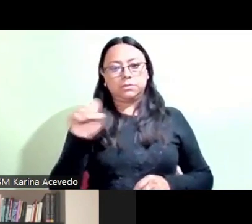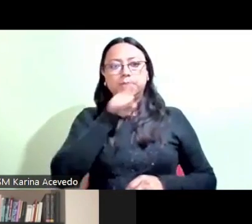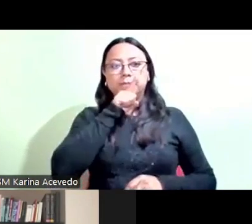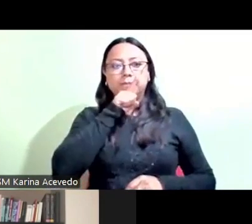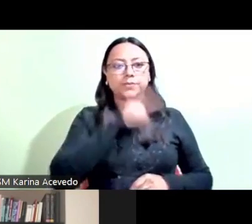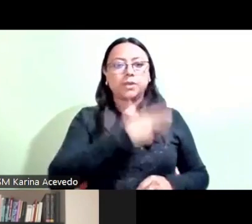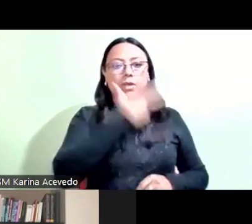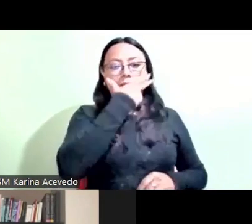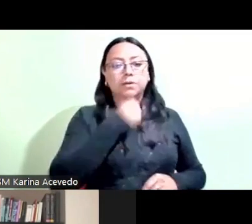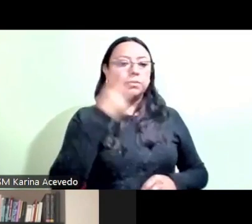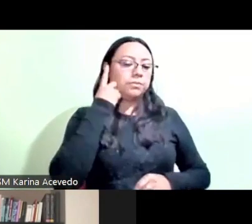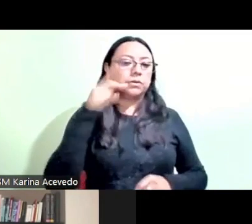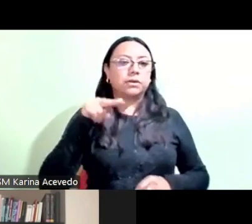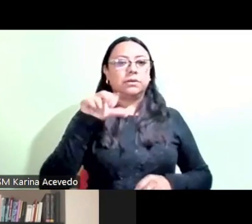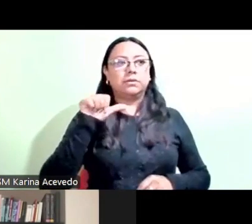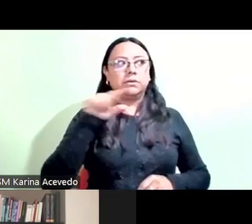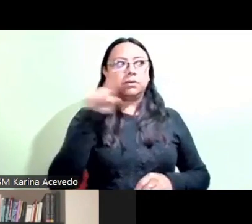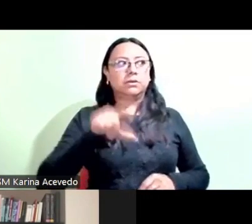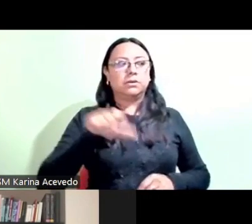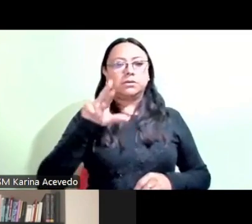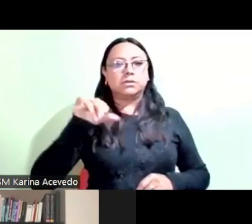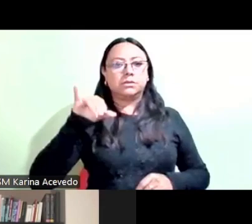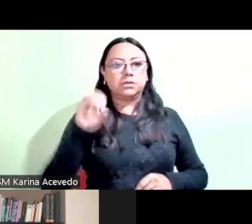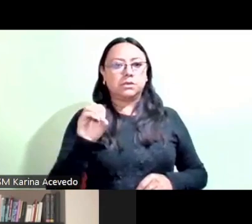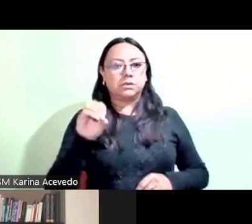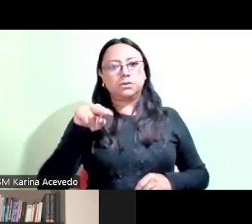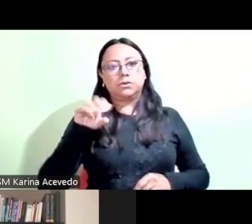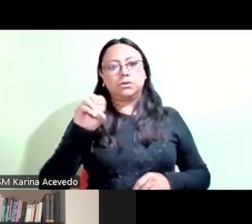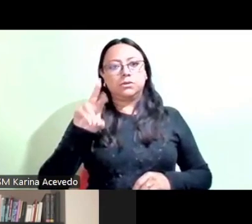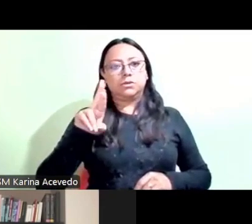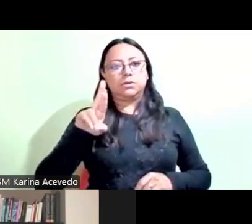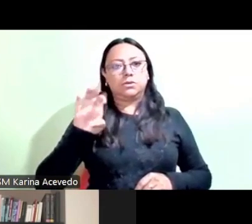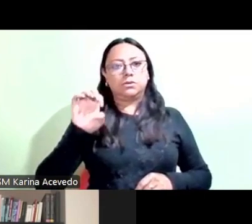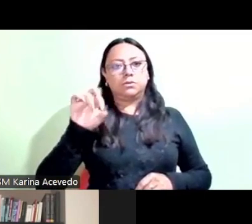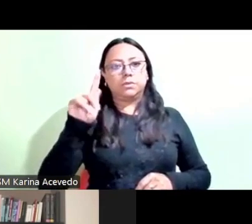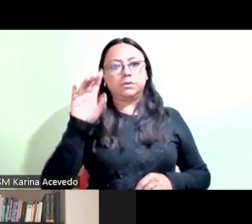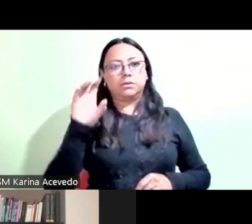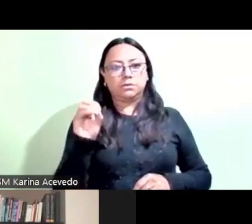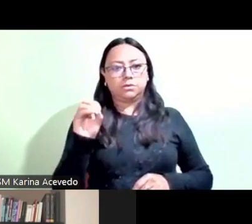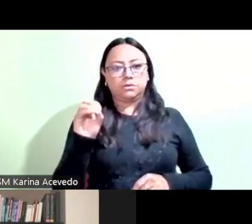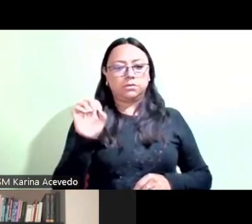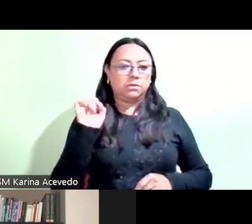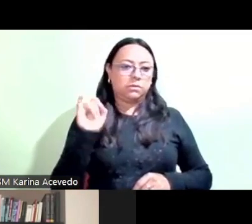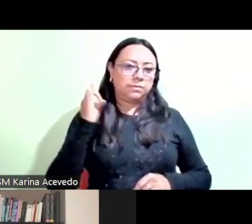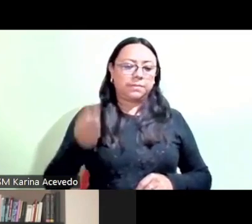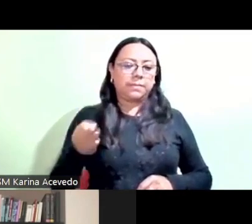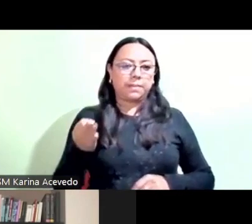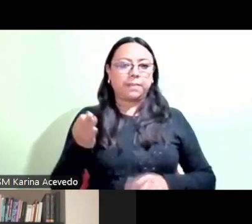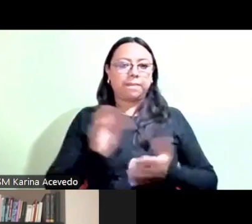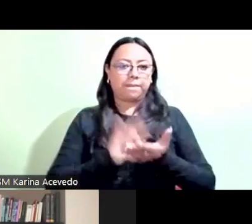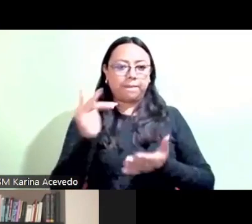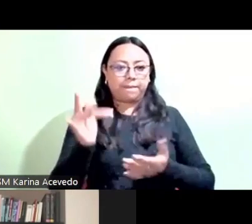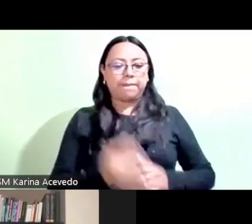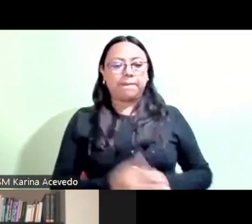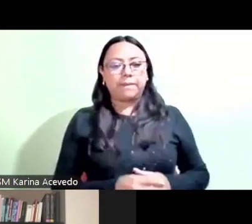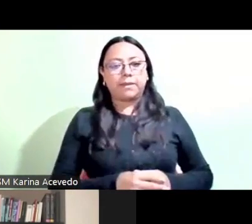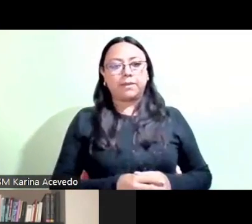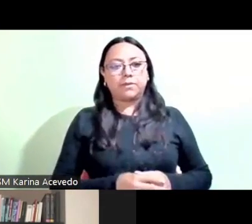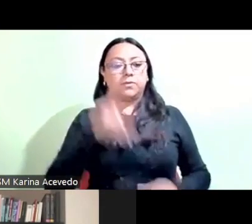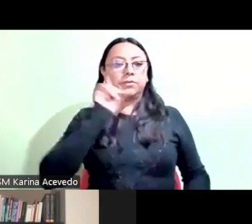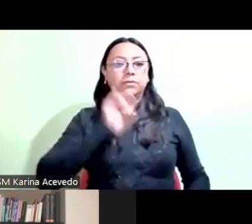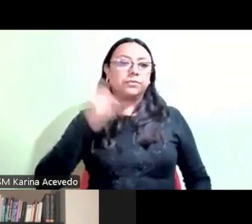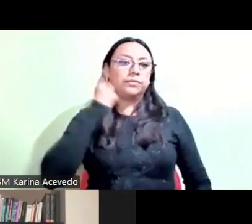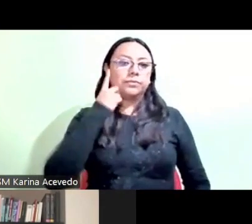Diputado Nazario Norberto Sánchez. Nazario Norberto, a favor. Gracias, diputado. Diputada